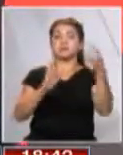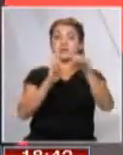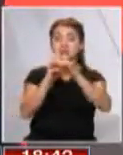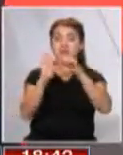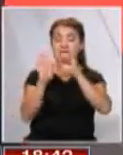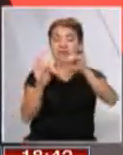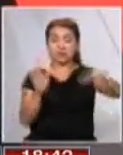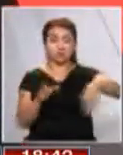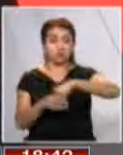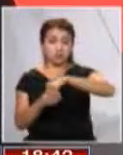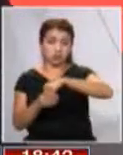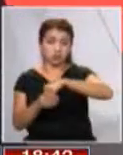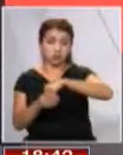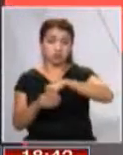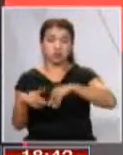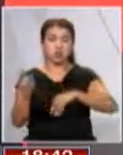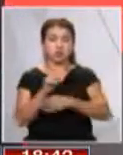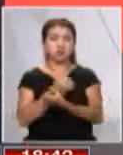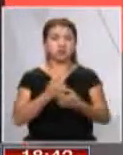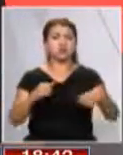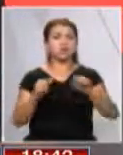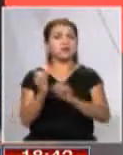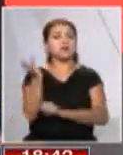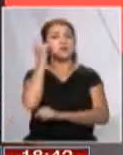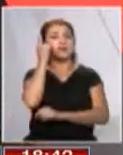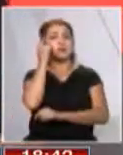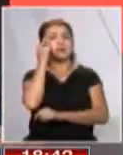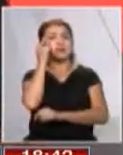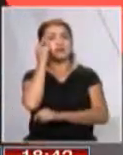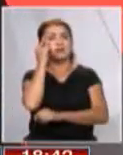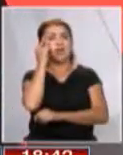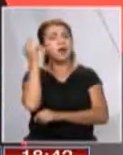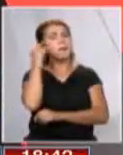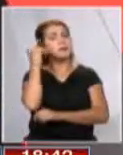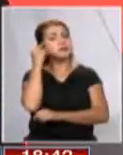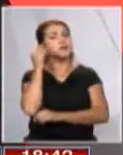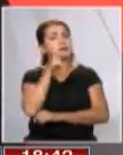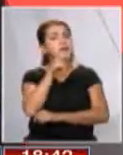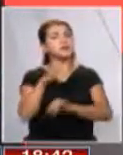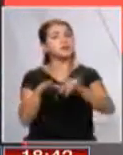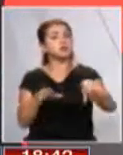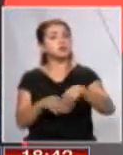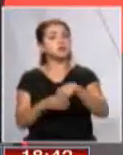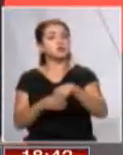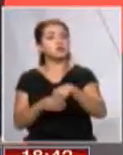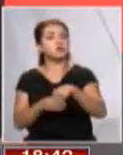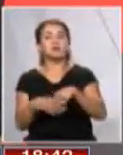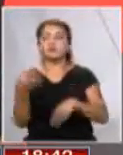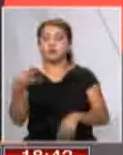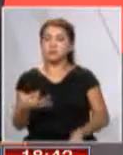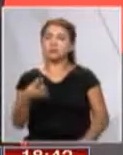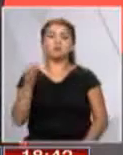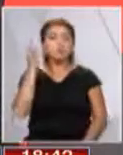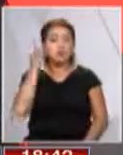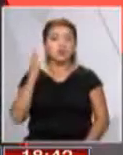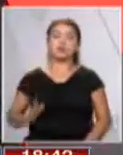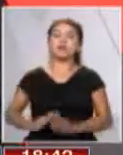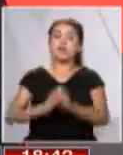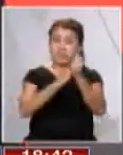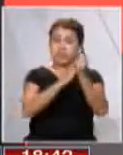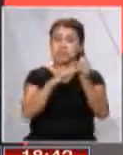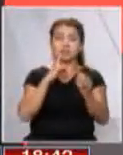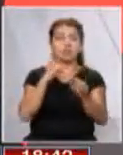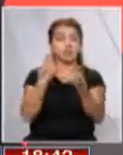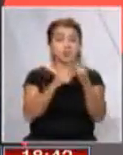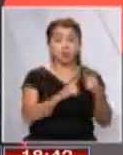inclusión lo que uno no puede entender es que haya considerado en esa inclusión efectivamente mujeres líderes que han tenido distintos